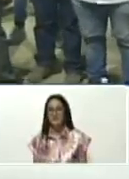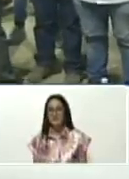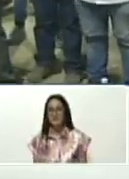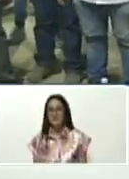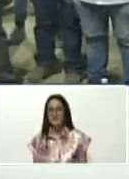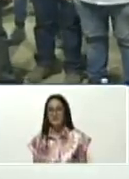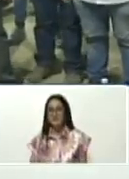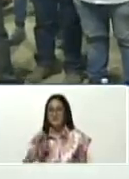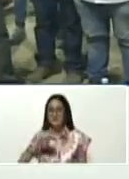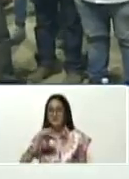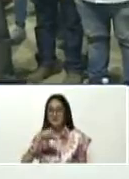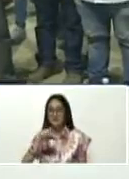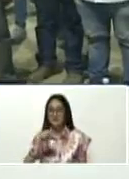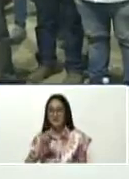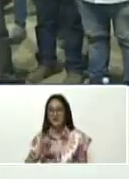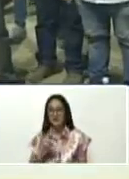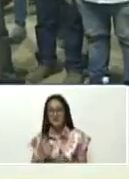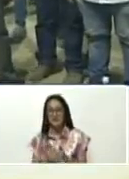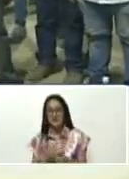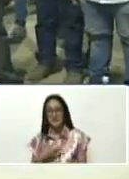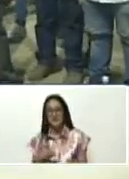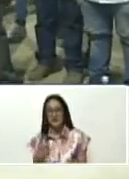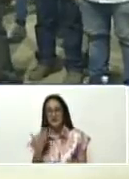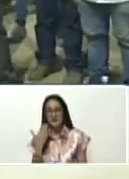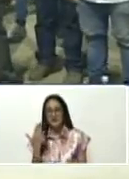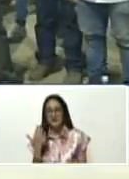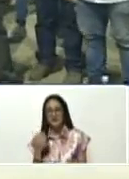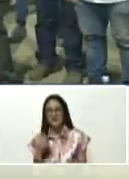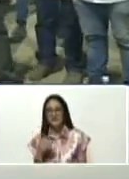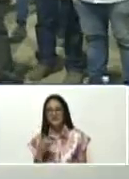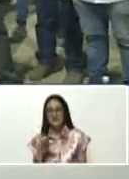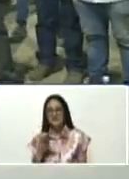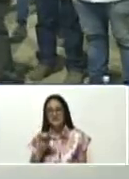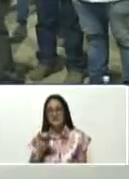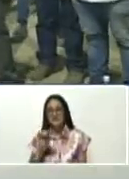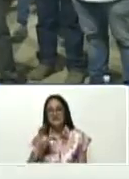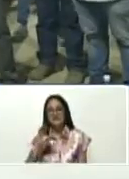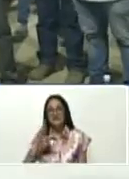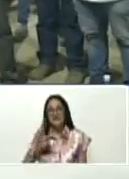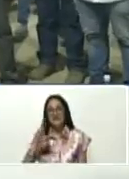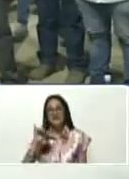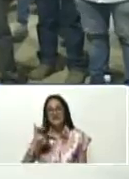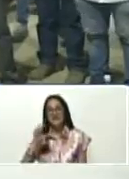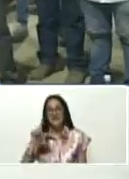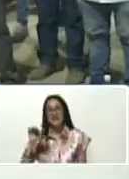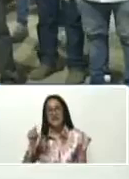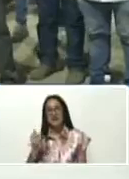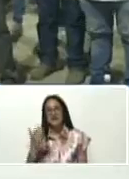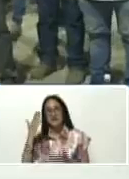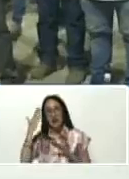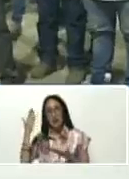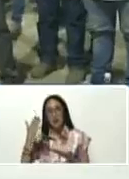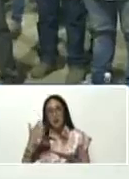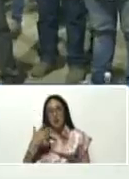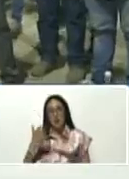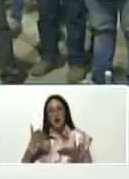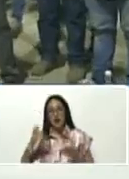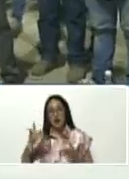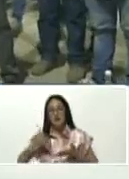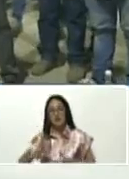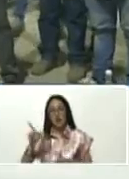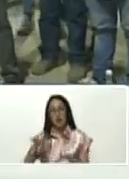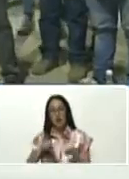¿Ah? Vicepresidenta. Bueno, Silita le manda un saludo. a su tierra natal,